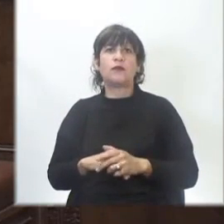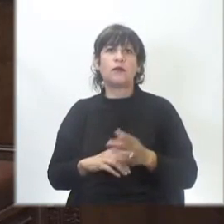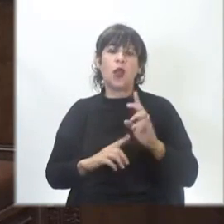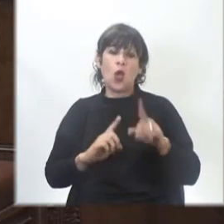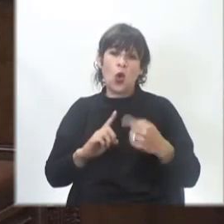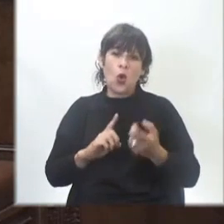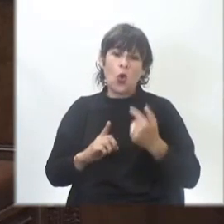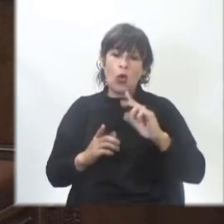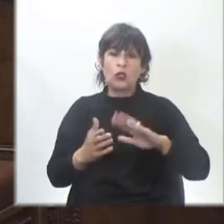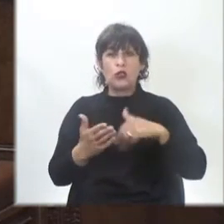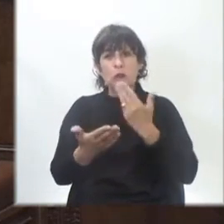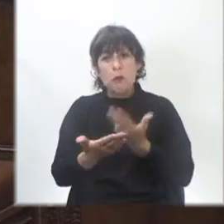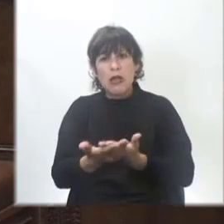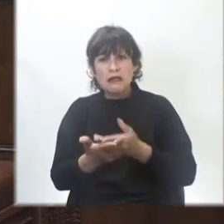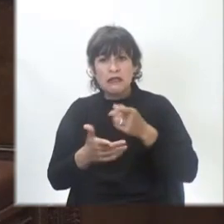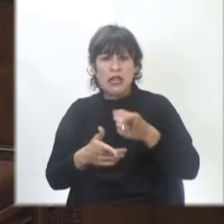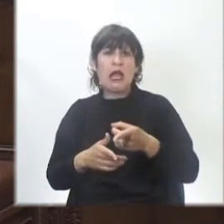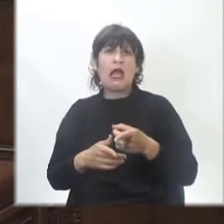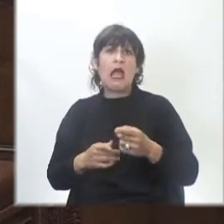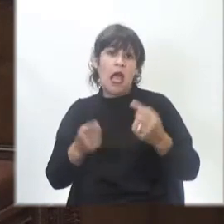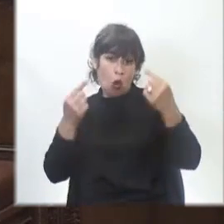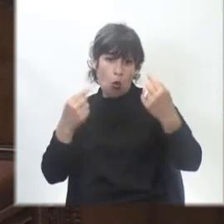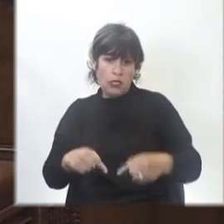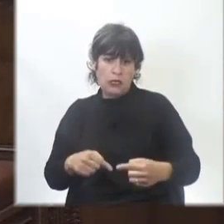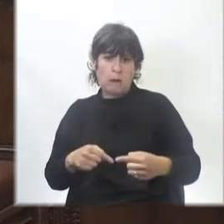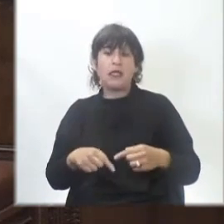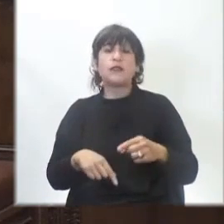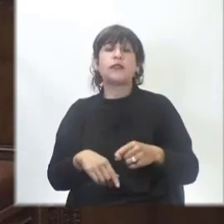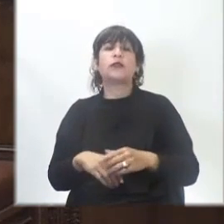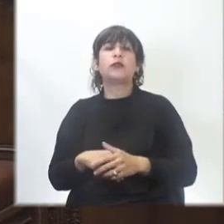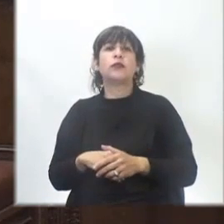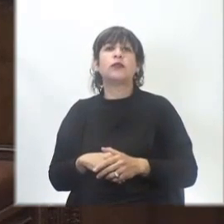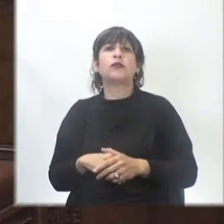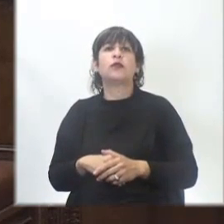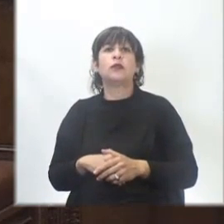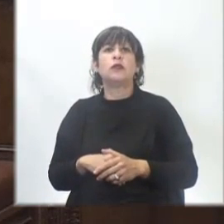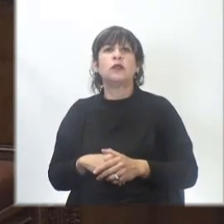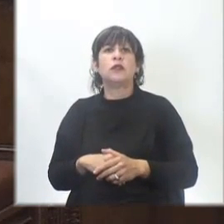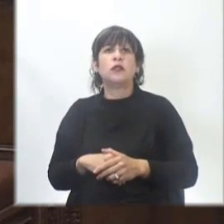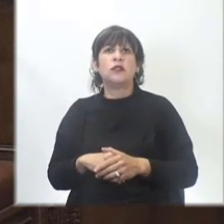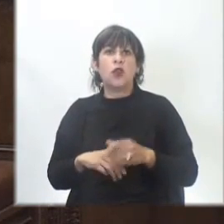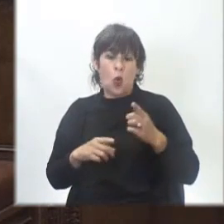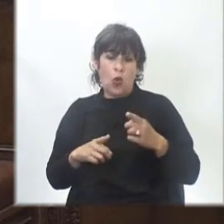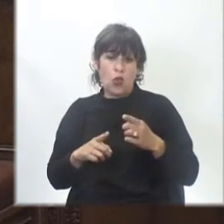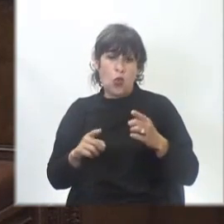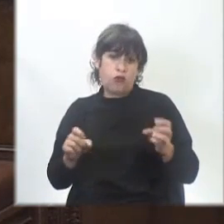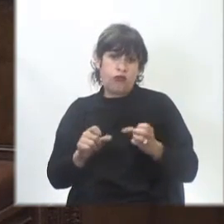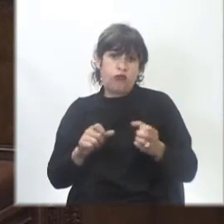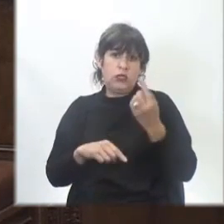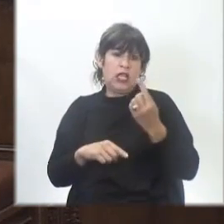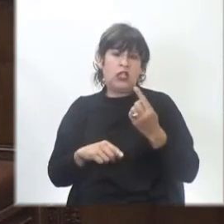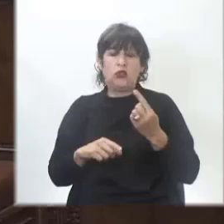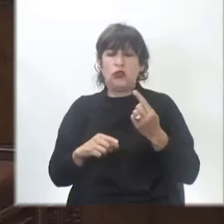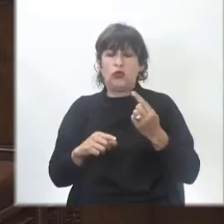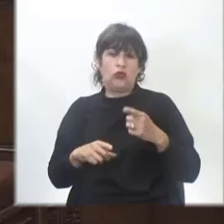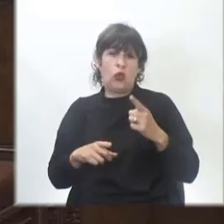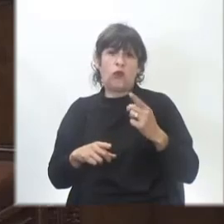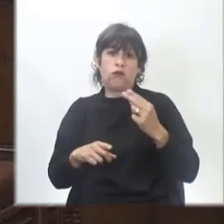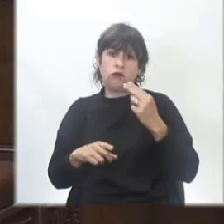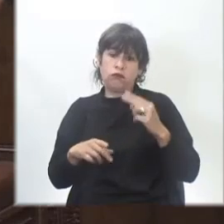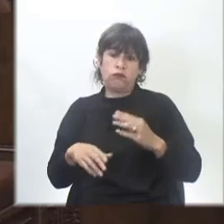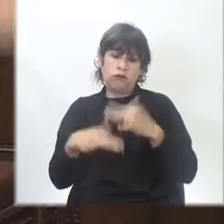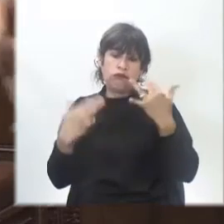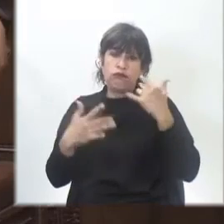Cuando se plantea una interpelación, cuando sucede un hecho dramático, puntual,